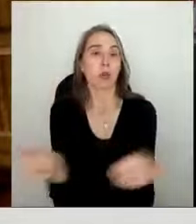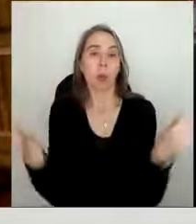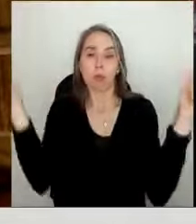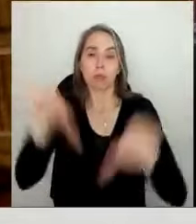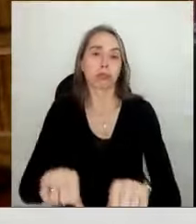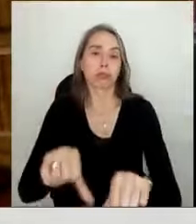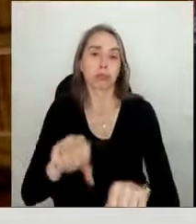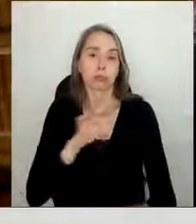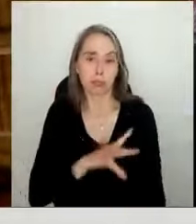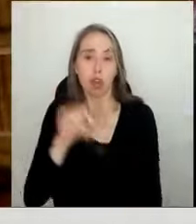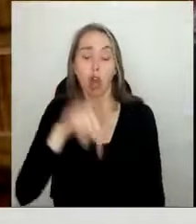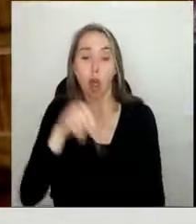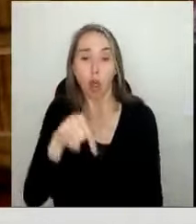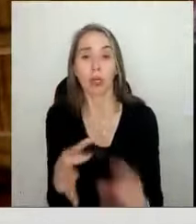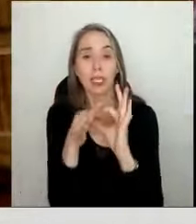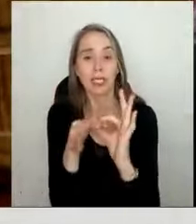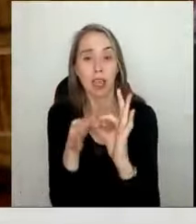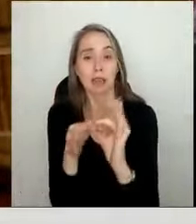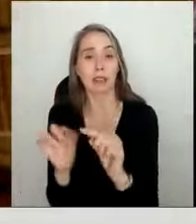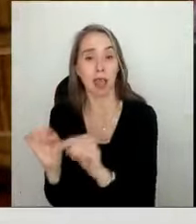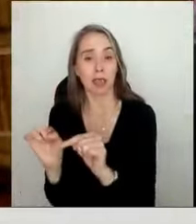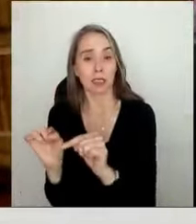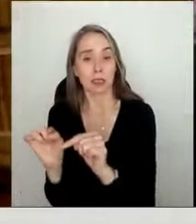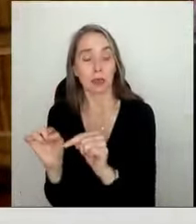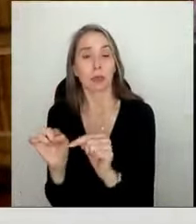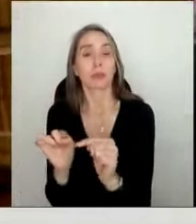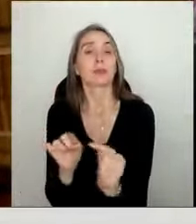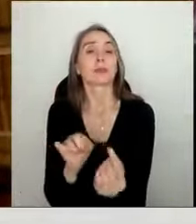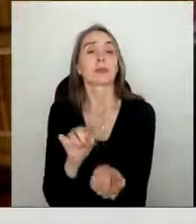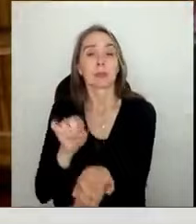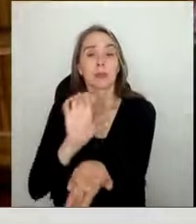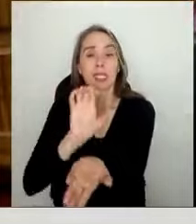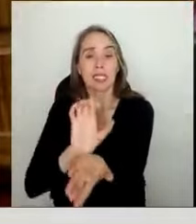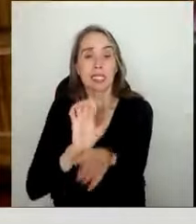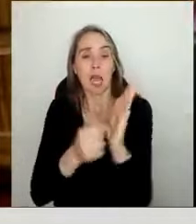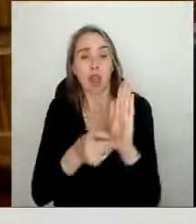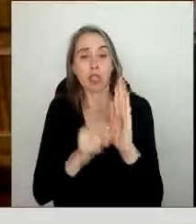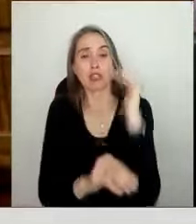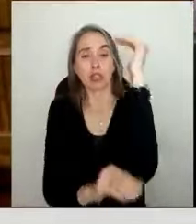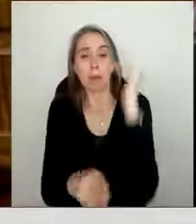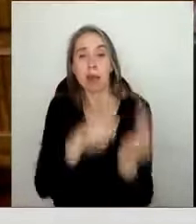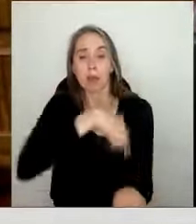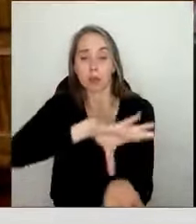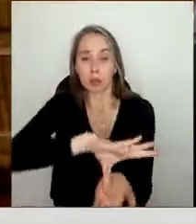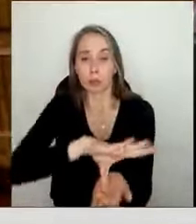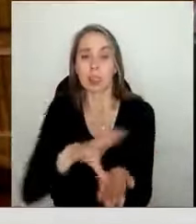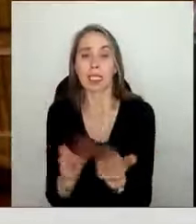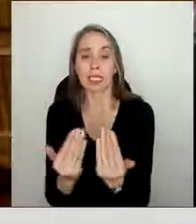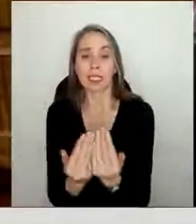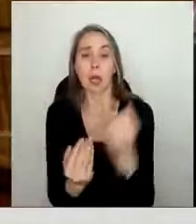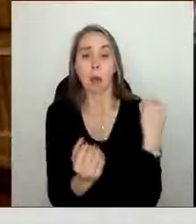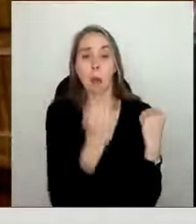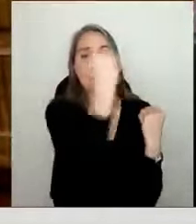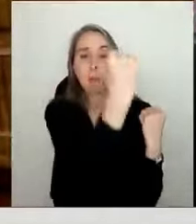hoy Gracias A aquello el estado de derecho que rige nuestro país la necesaria separación de poderes que